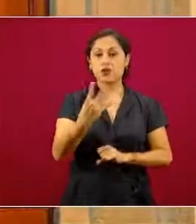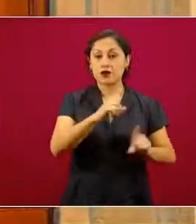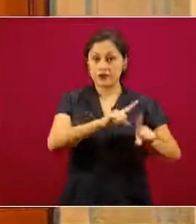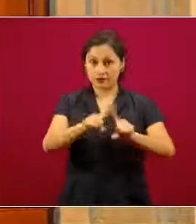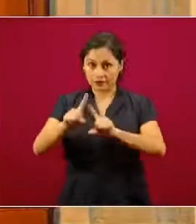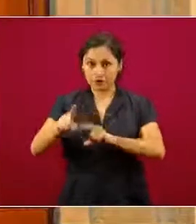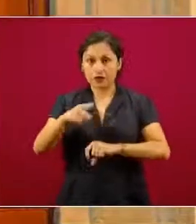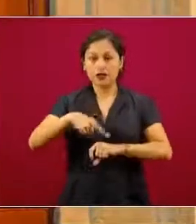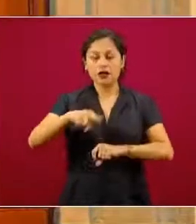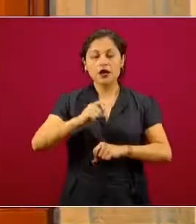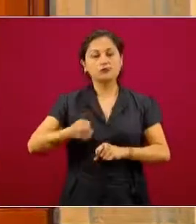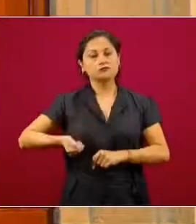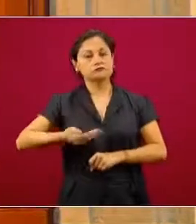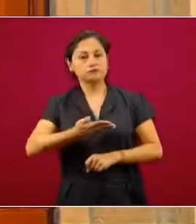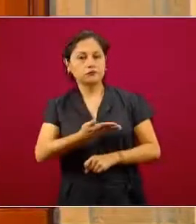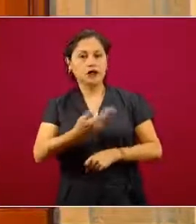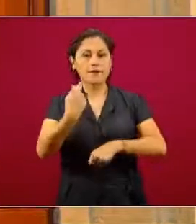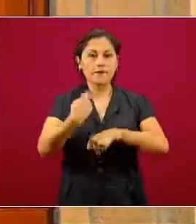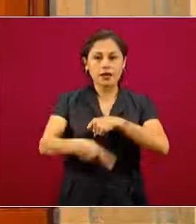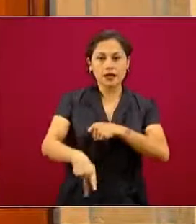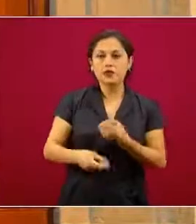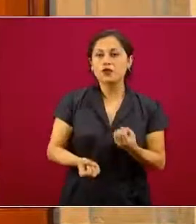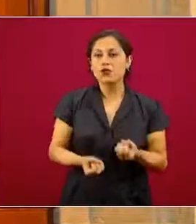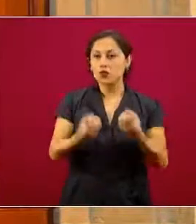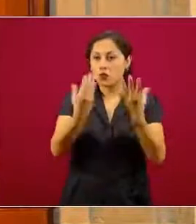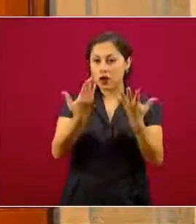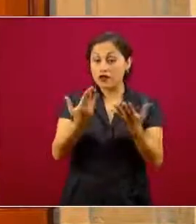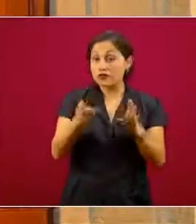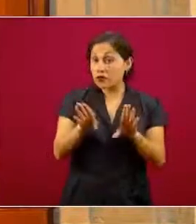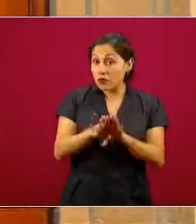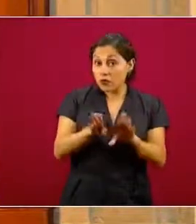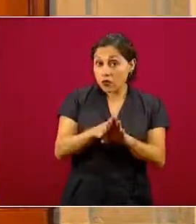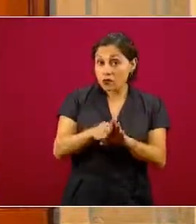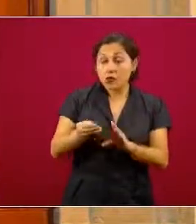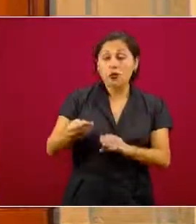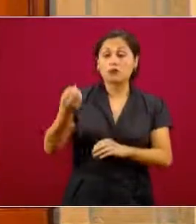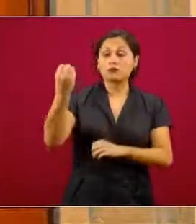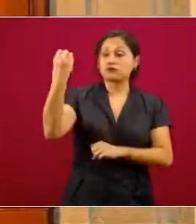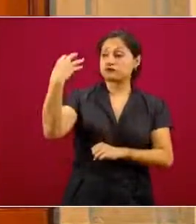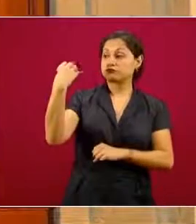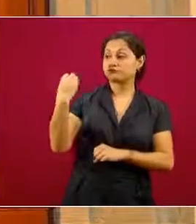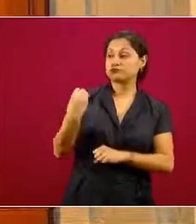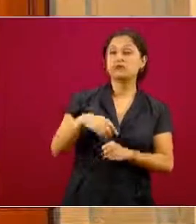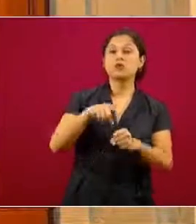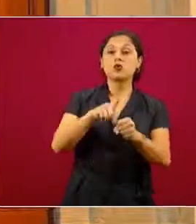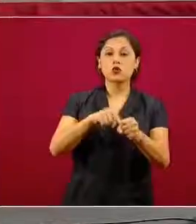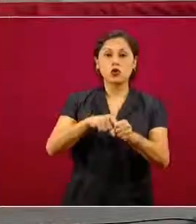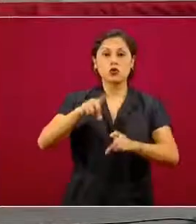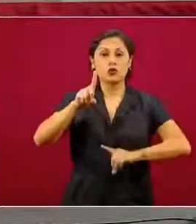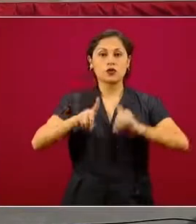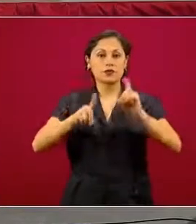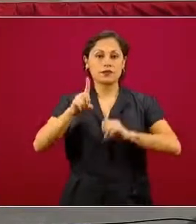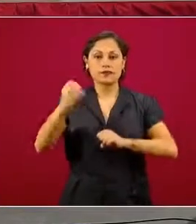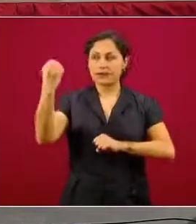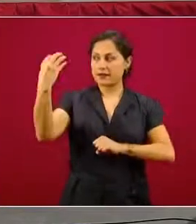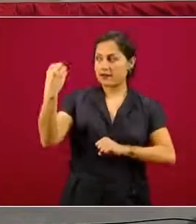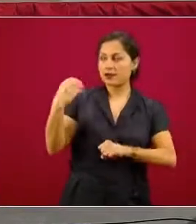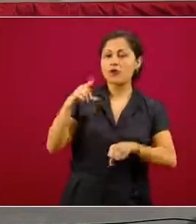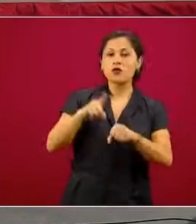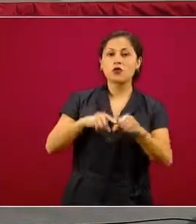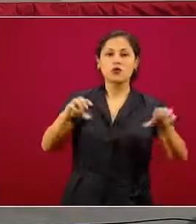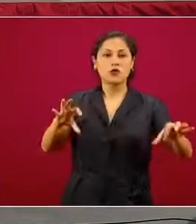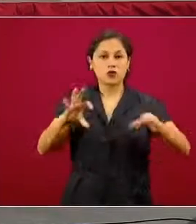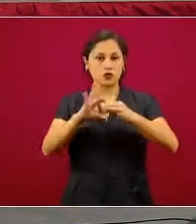ellas que además se expresa a través del color en un mapa. Dependiendo del color que tengan, son las actividades que se